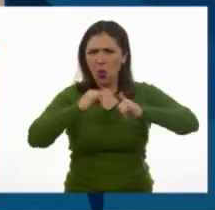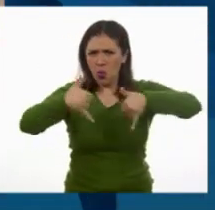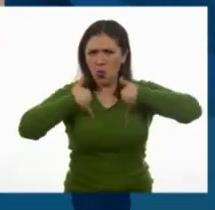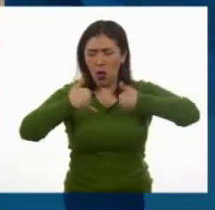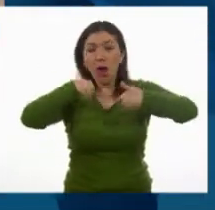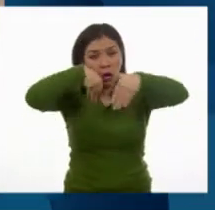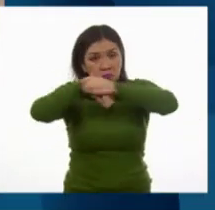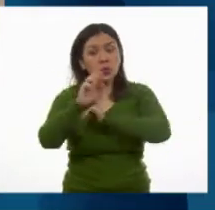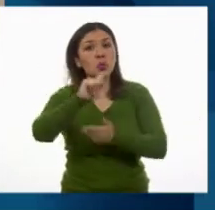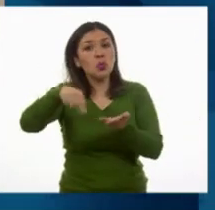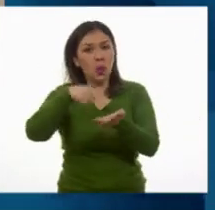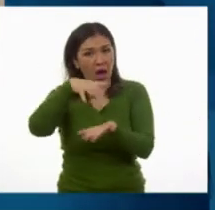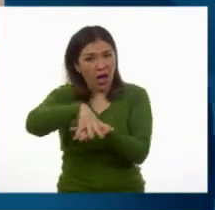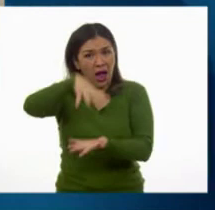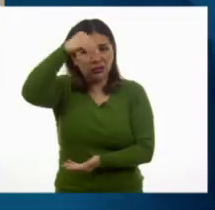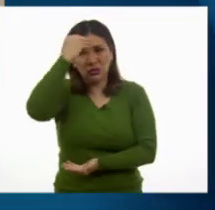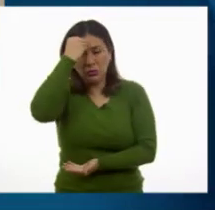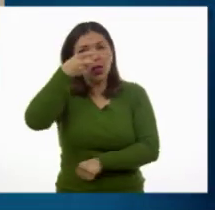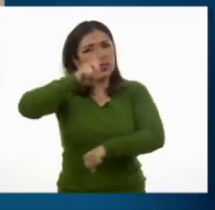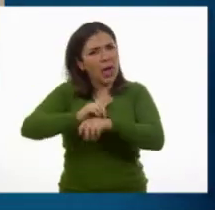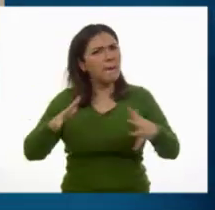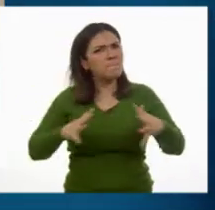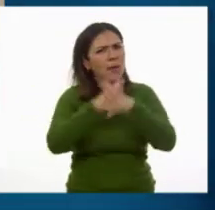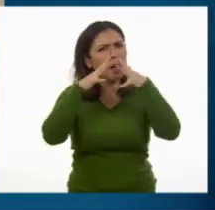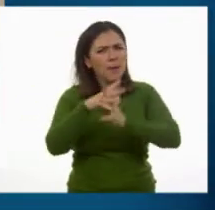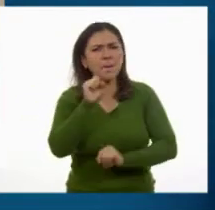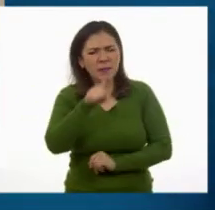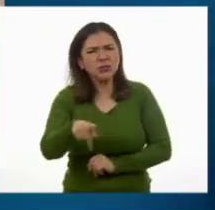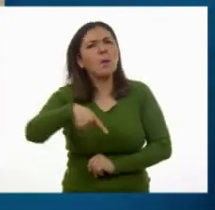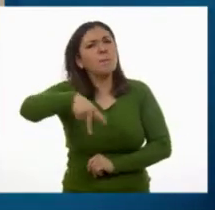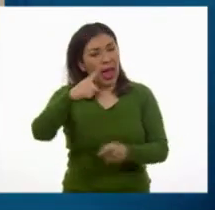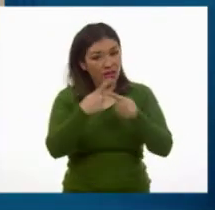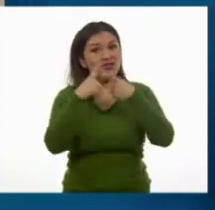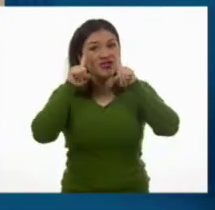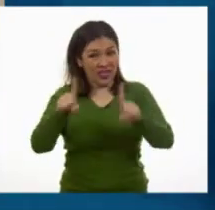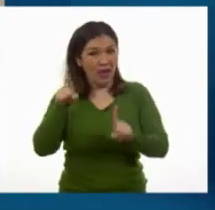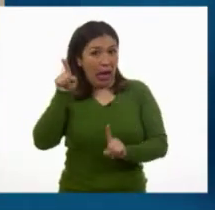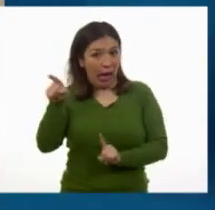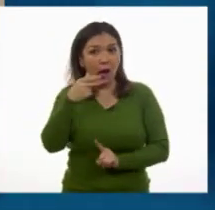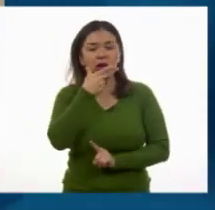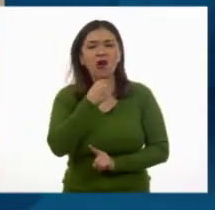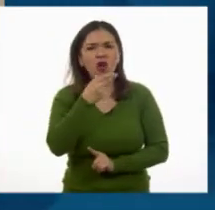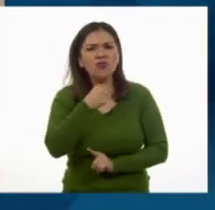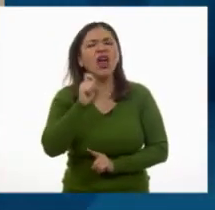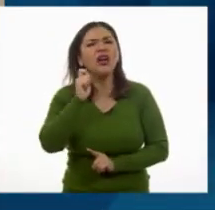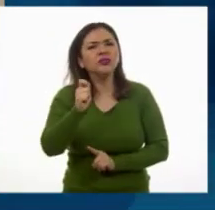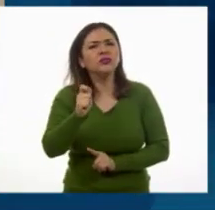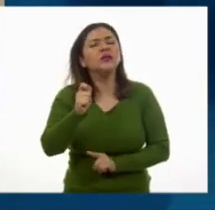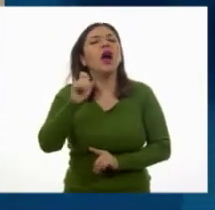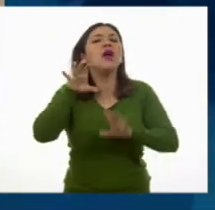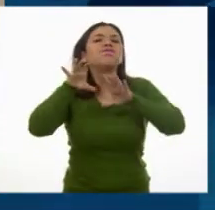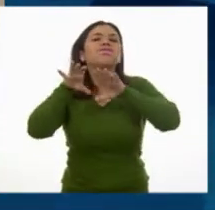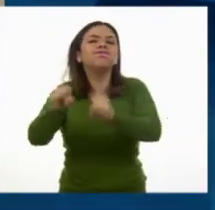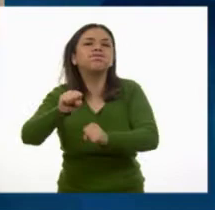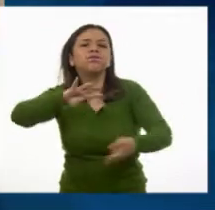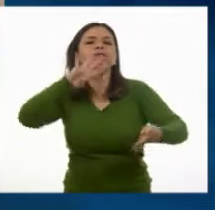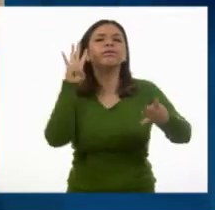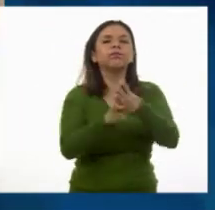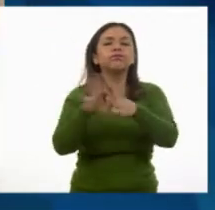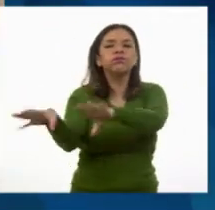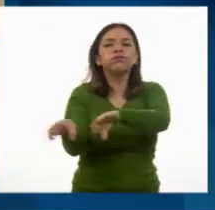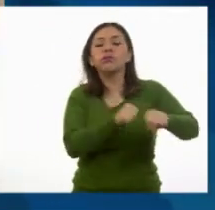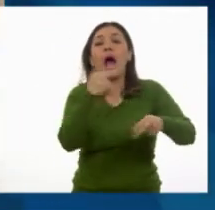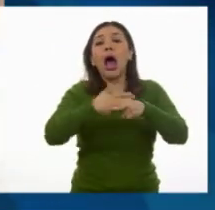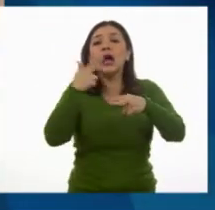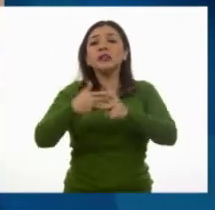encontraba en el castillo de Chapultepec el día de la batalla. A diferencia de sus compañeros, Miramón fue capturado y hecho prisionero